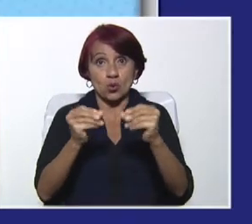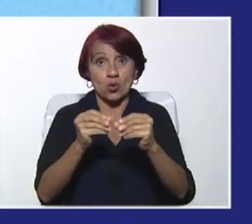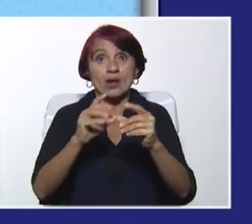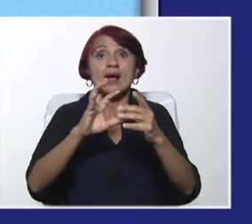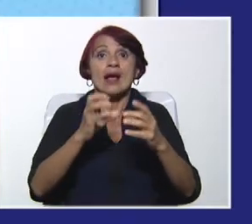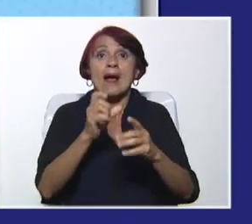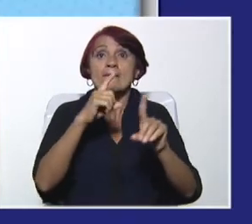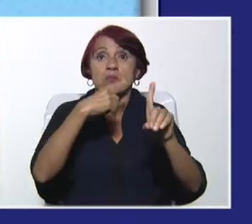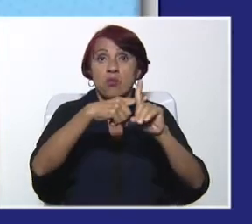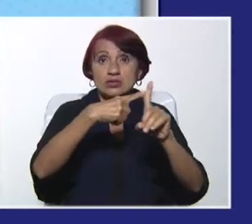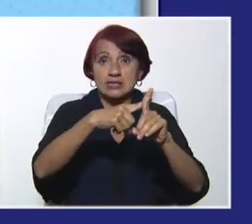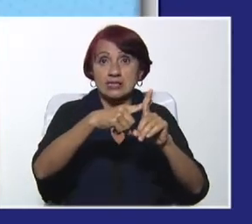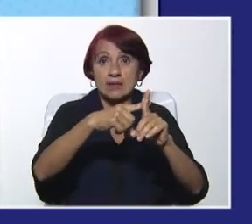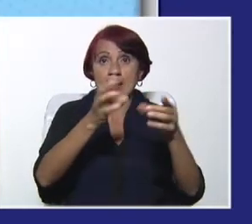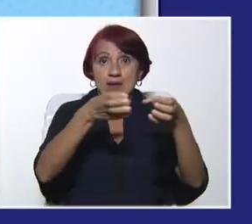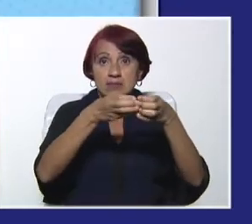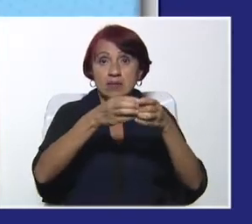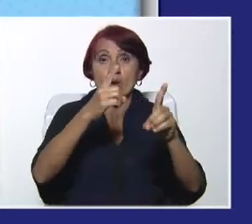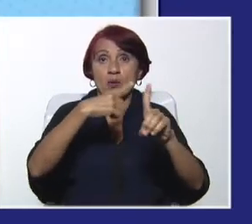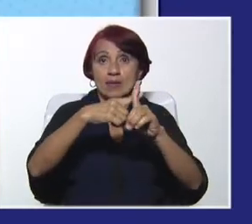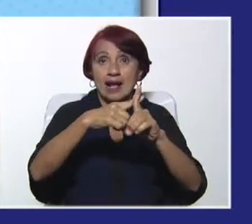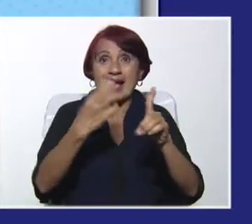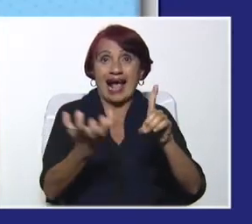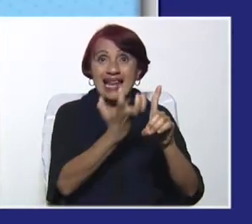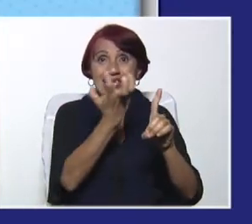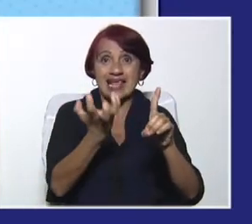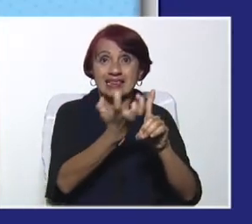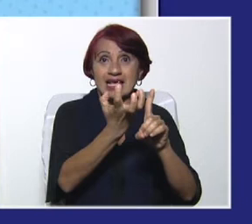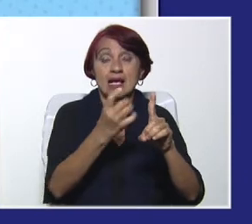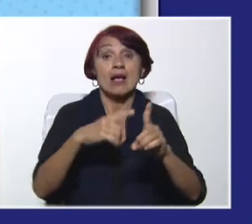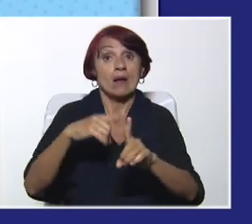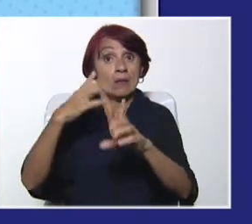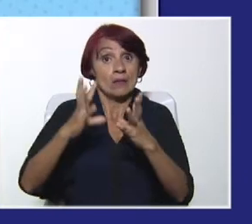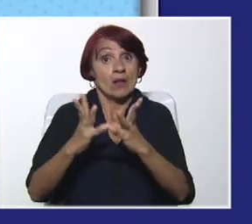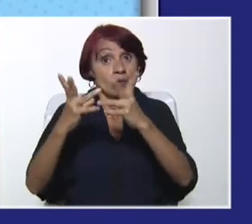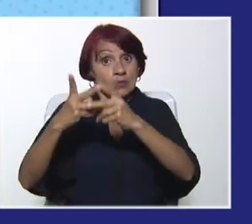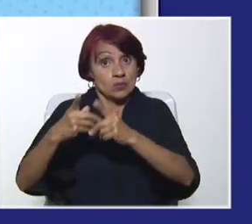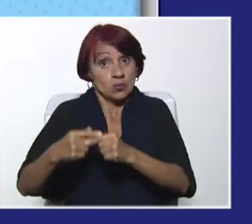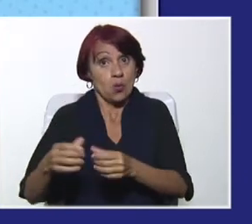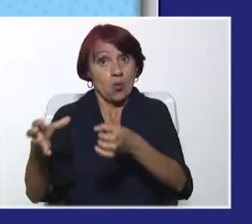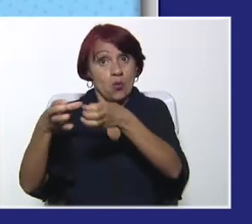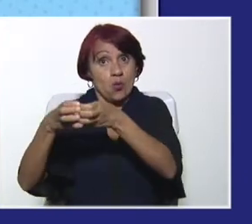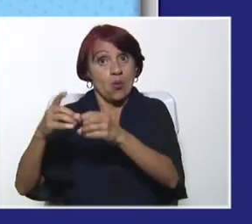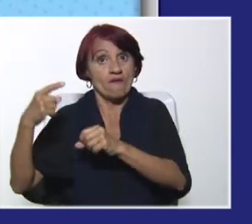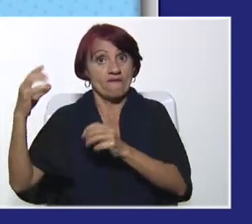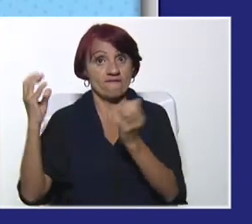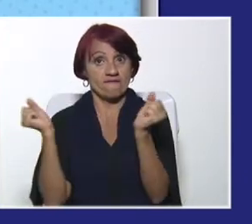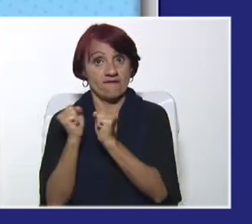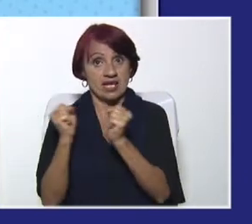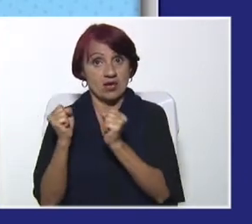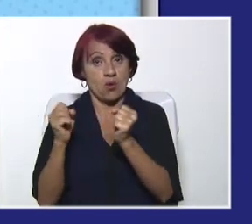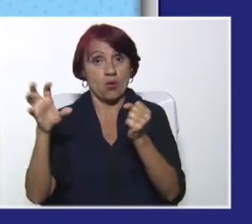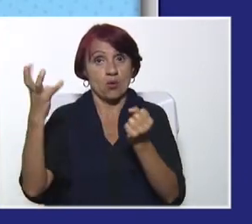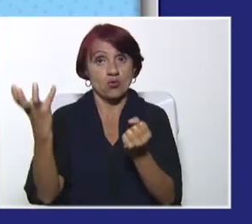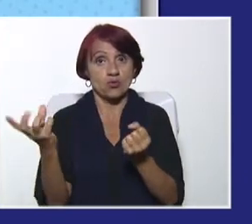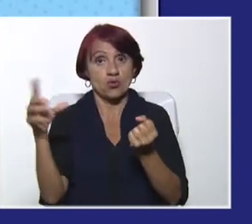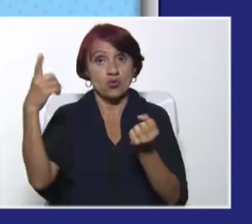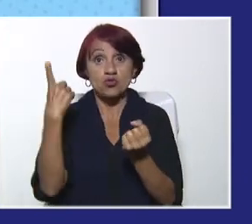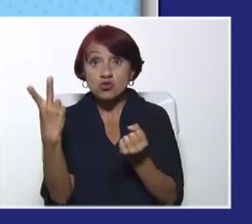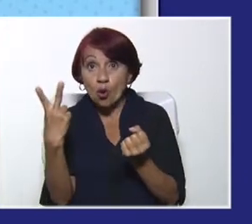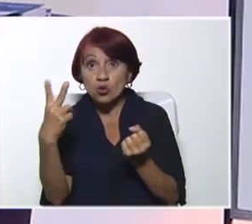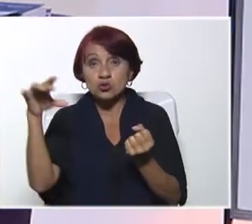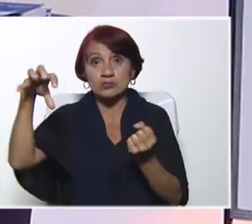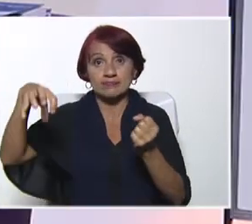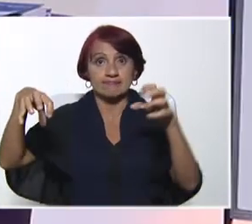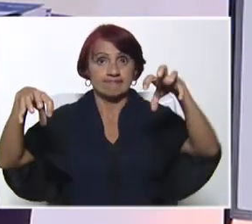cantidades positivas para las calientes y tenemos cantidades negativas para el frío. En los ejemplos